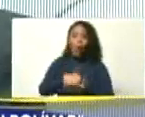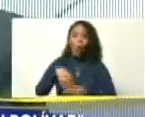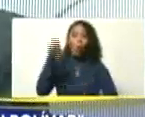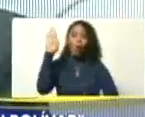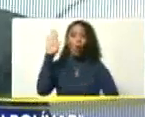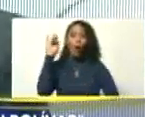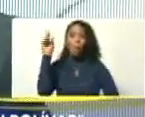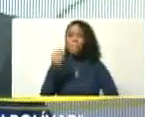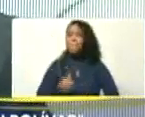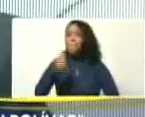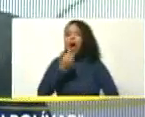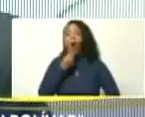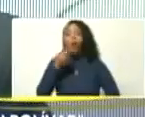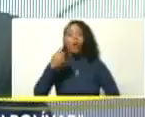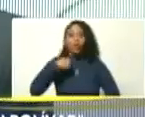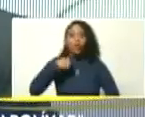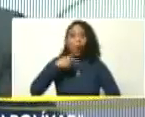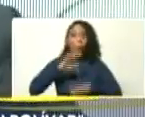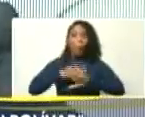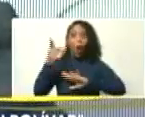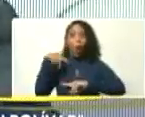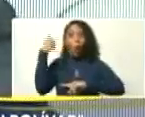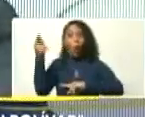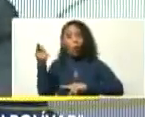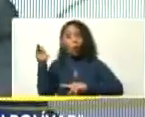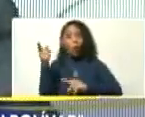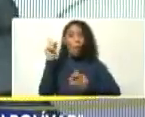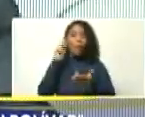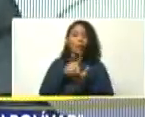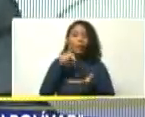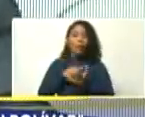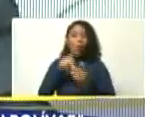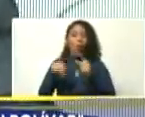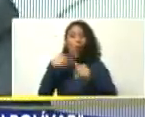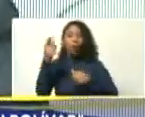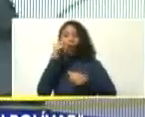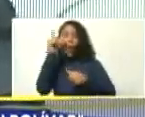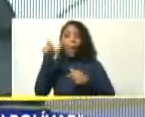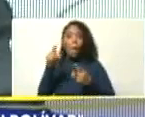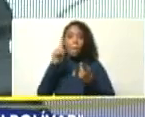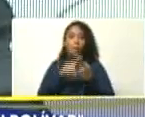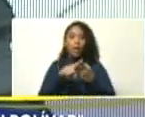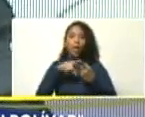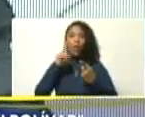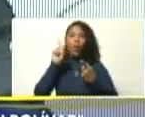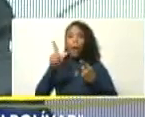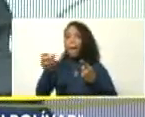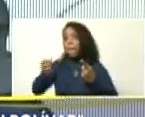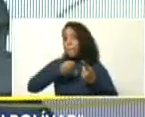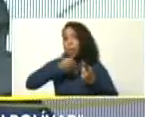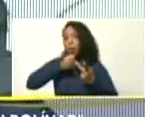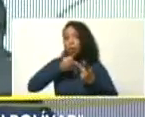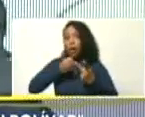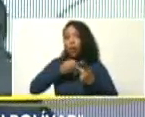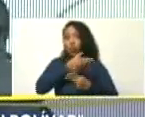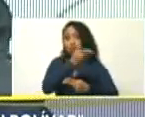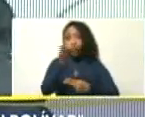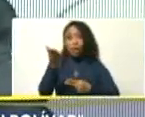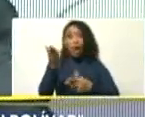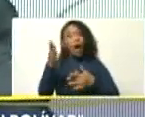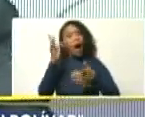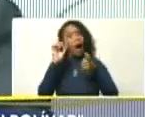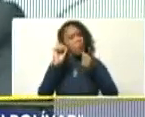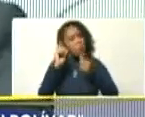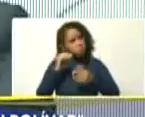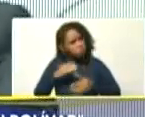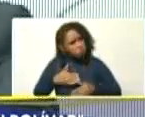cuales el más joven era yo, porque los otros miembros eran Juan Liscano y un periodista que muchos de ustedes tal vez tuvieron